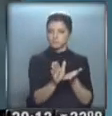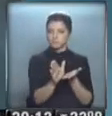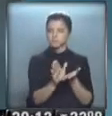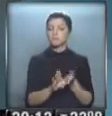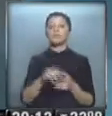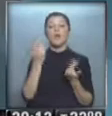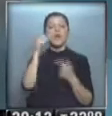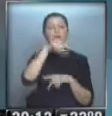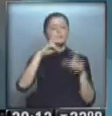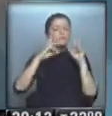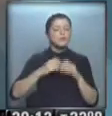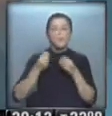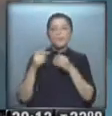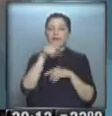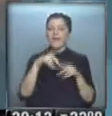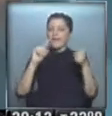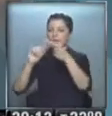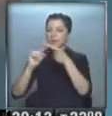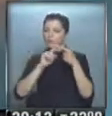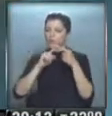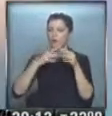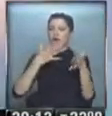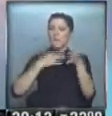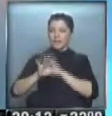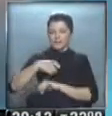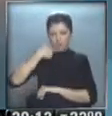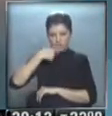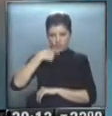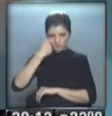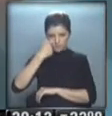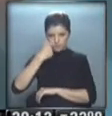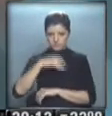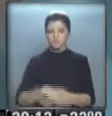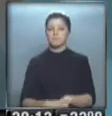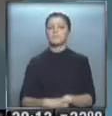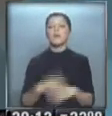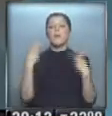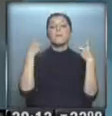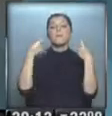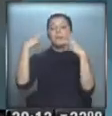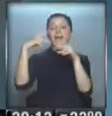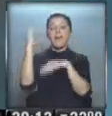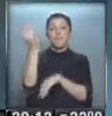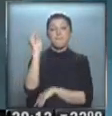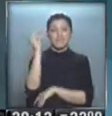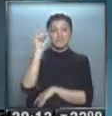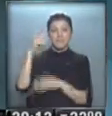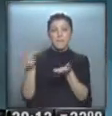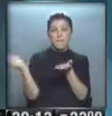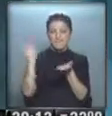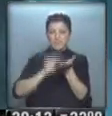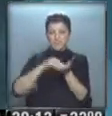era investigado por supuestos vínculos con el narcotráfico. Más viajes a Brasil.